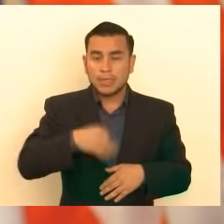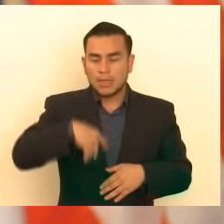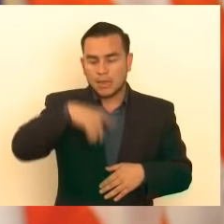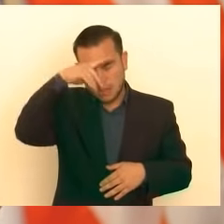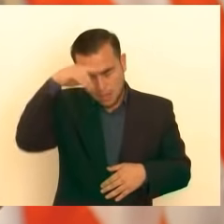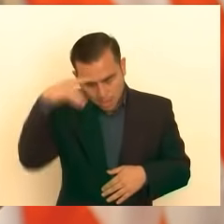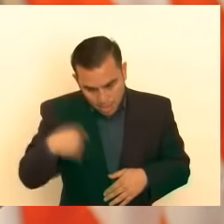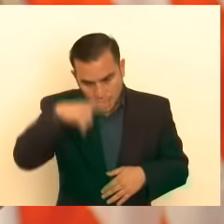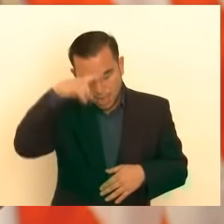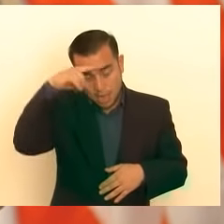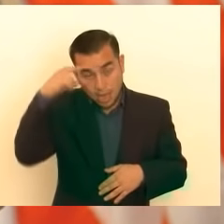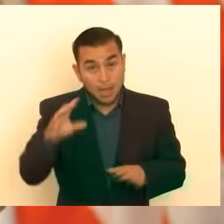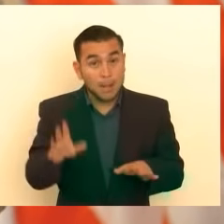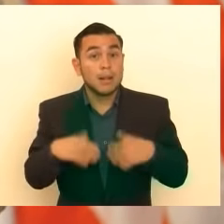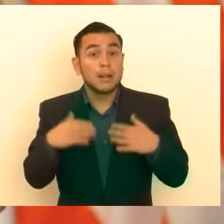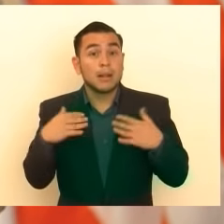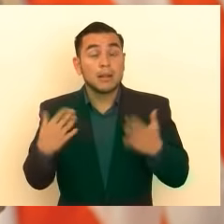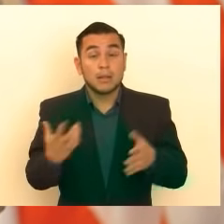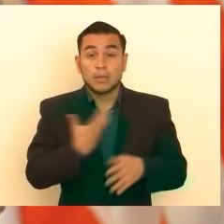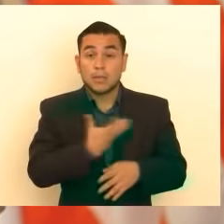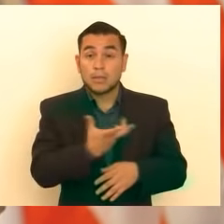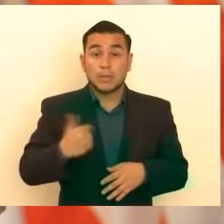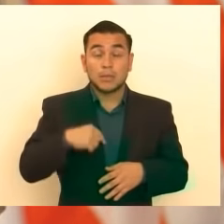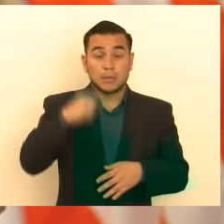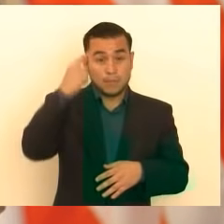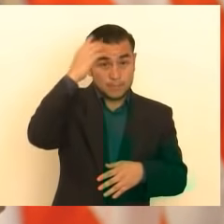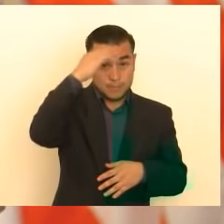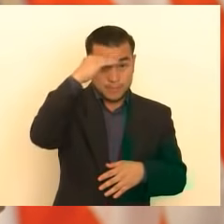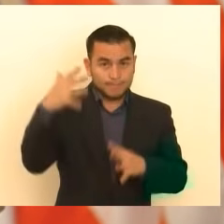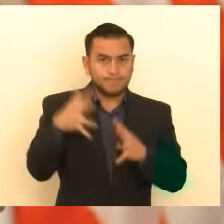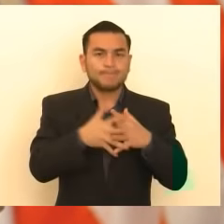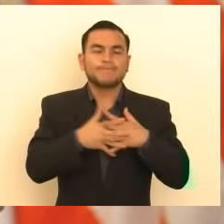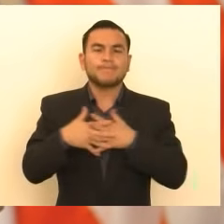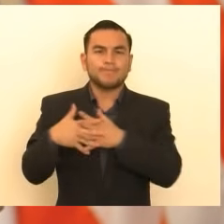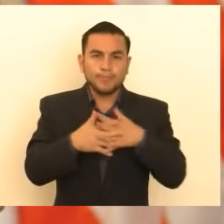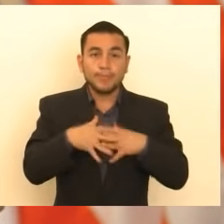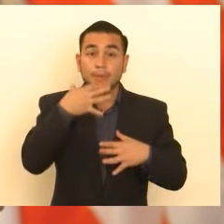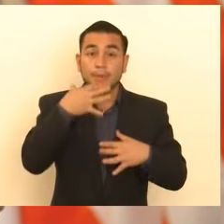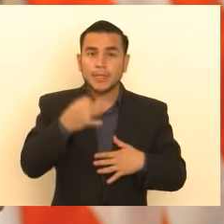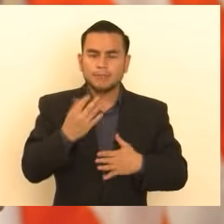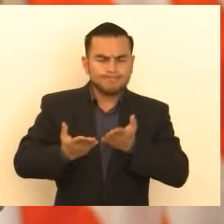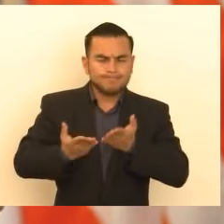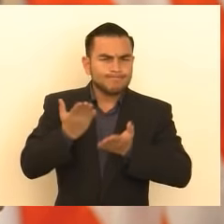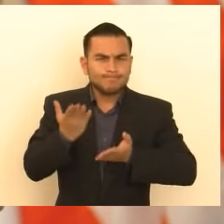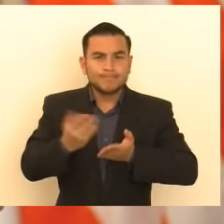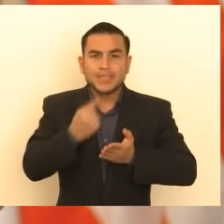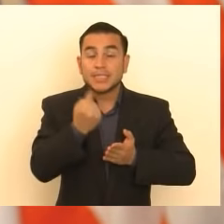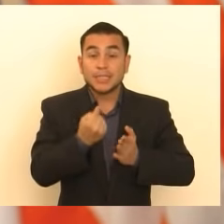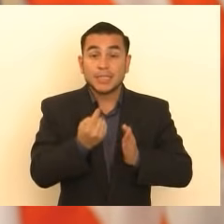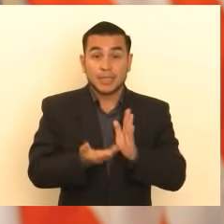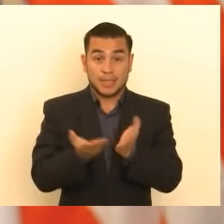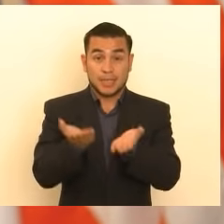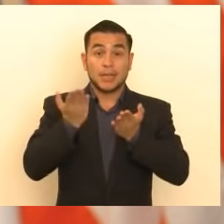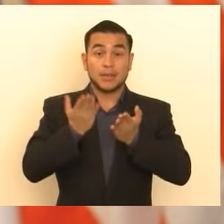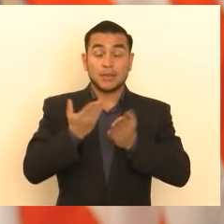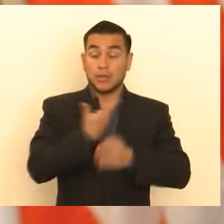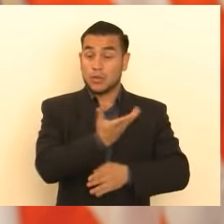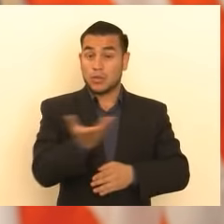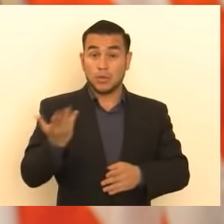trabajo porque la política extranjera de los Estados Unidos es de respaldar a nuestros amigos.